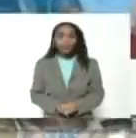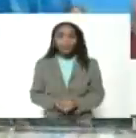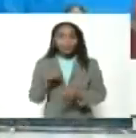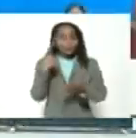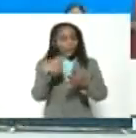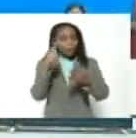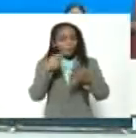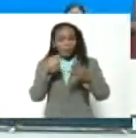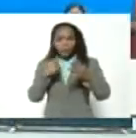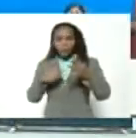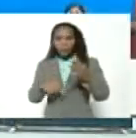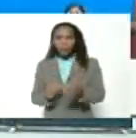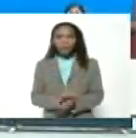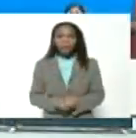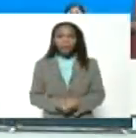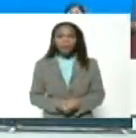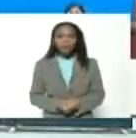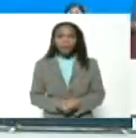etcétera, etcétera.